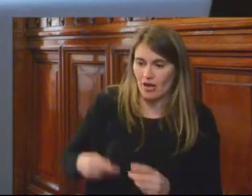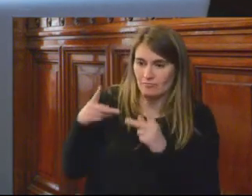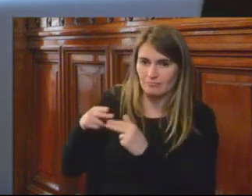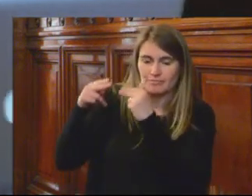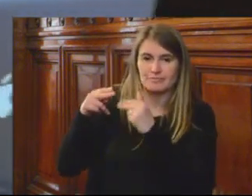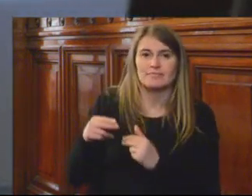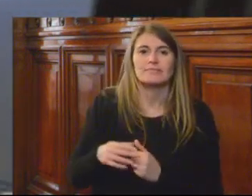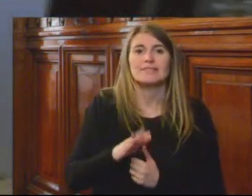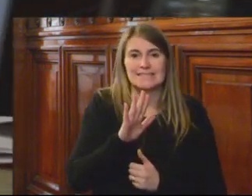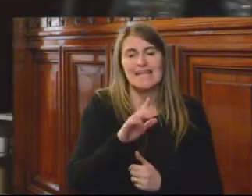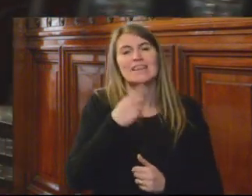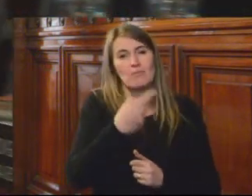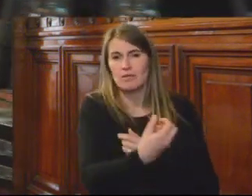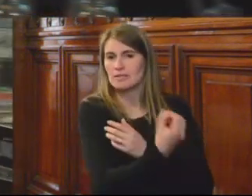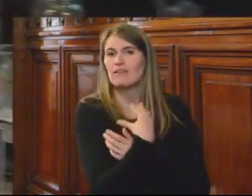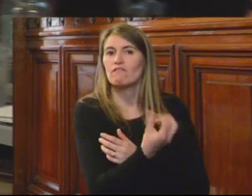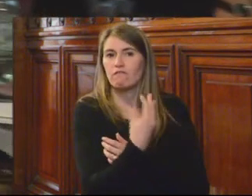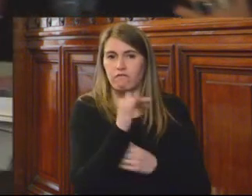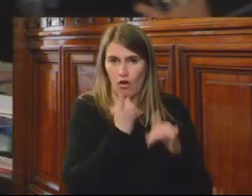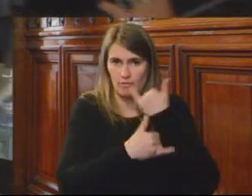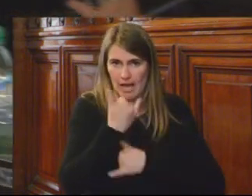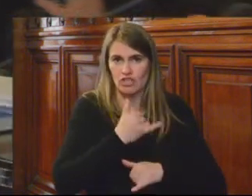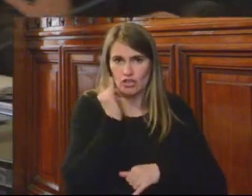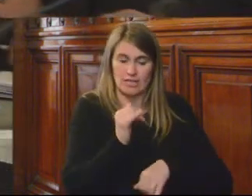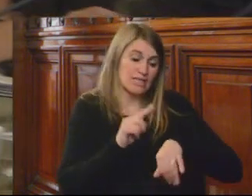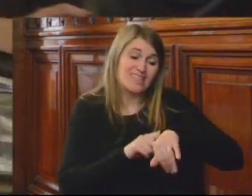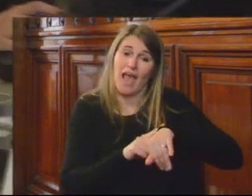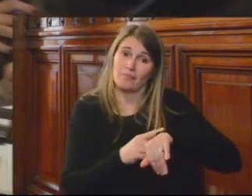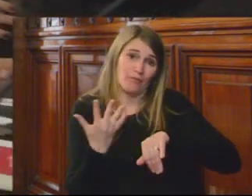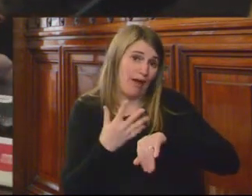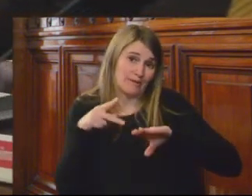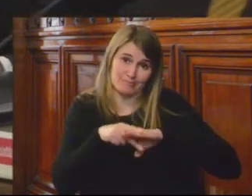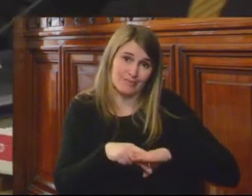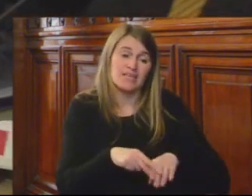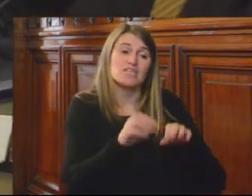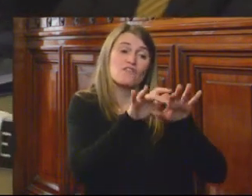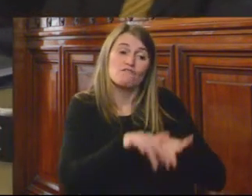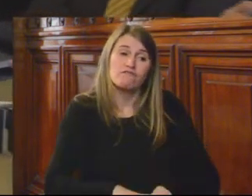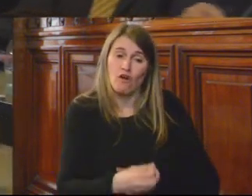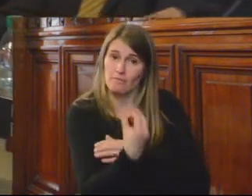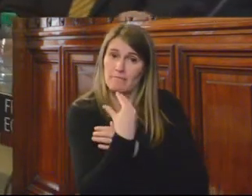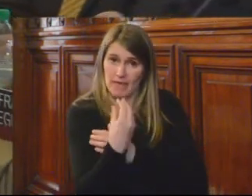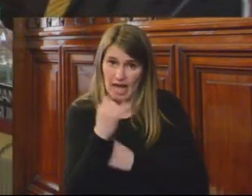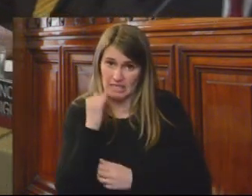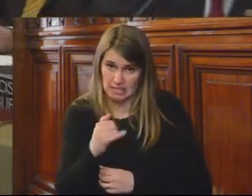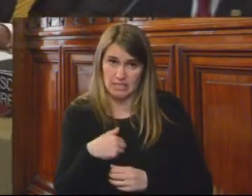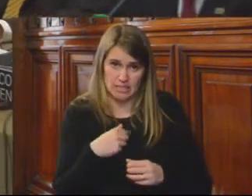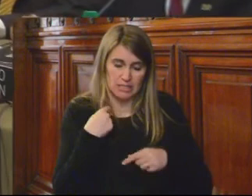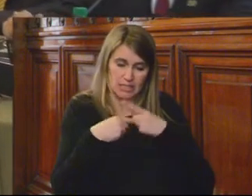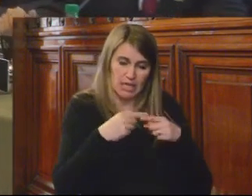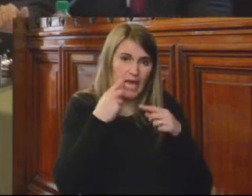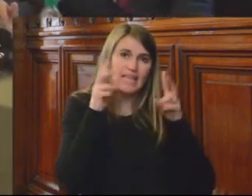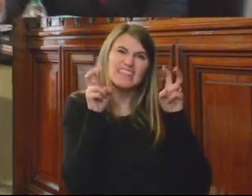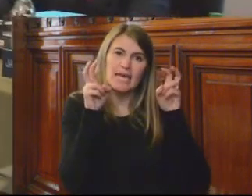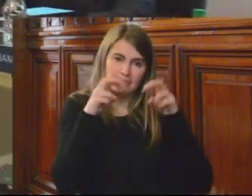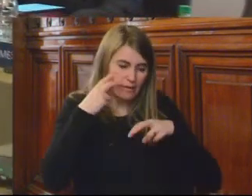digo, seguiremos recibiendo la información que tengan a bien suministrarnos y estaremos atentos también al seguimiento de este tema. Muchas gracias. Muchísimas gracias a todas,